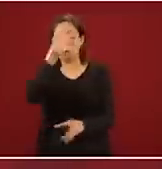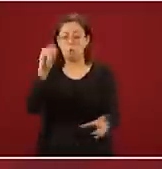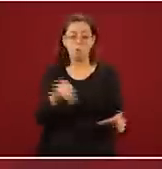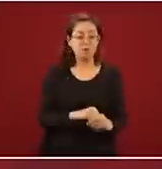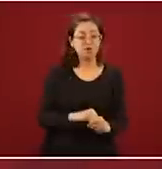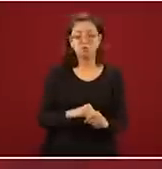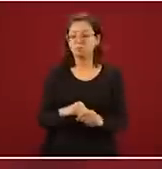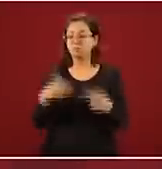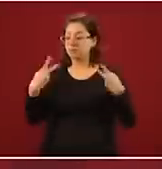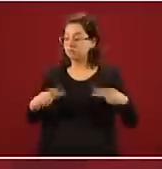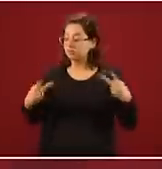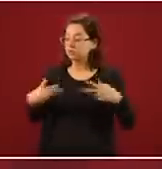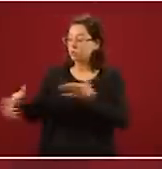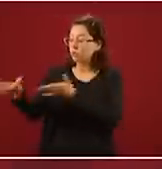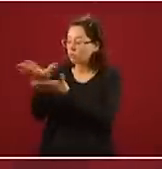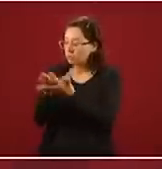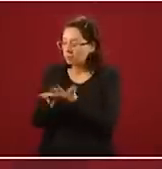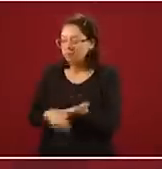abajo,